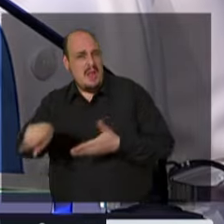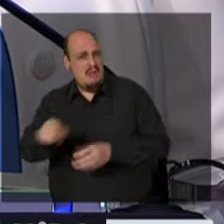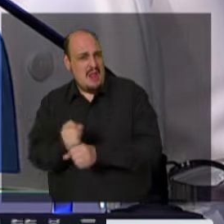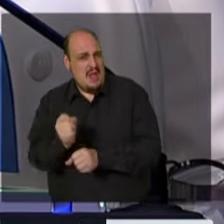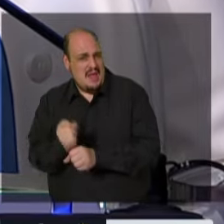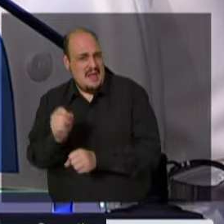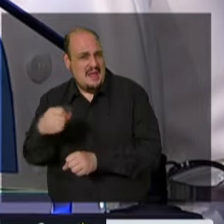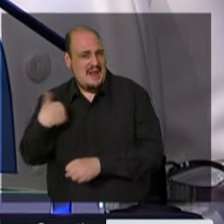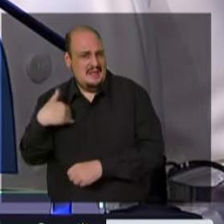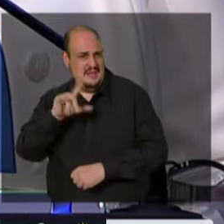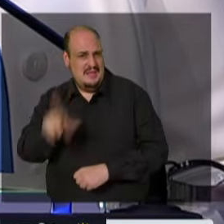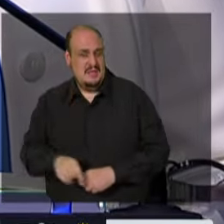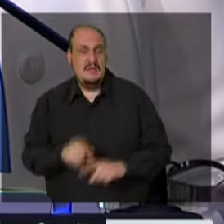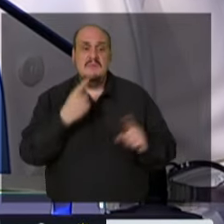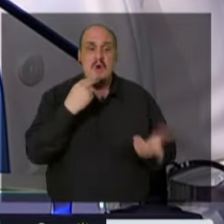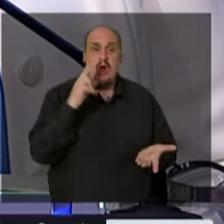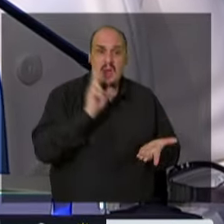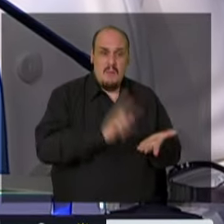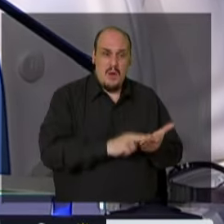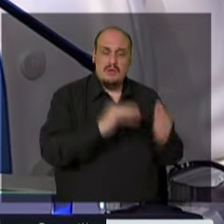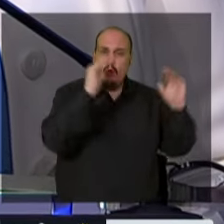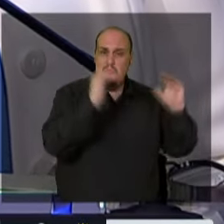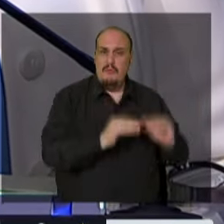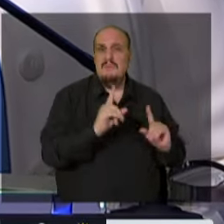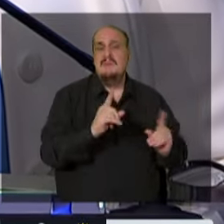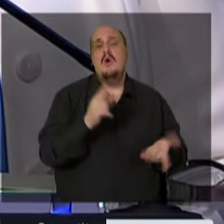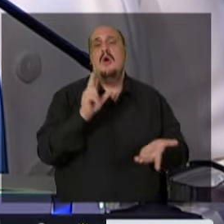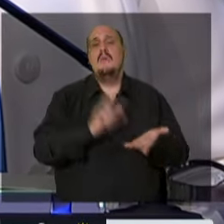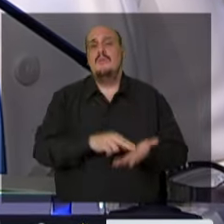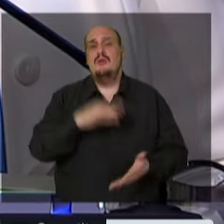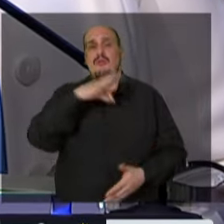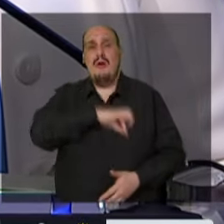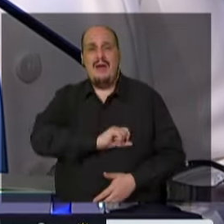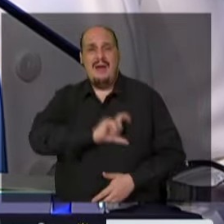seguir bajando impuestos como el impuesto a las ganancias. Y vamos a